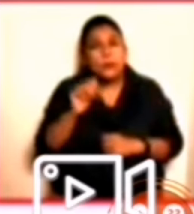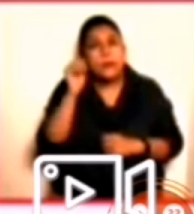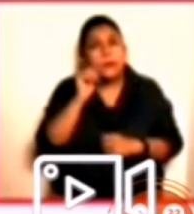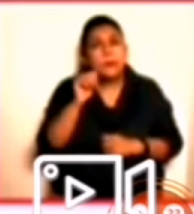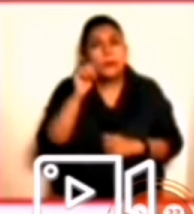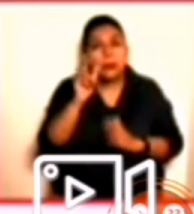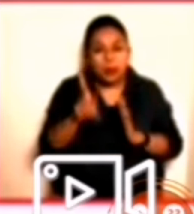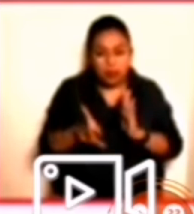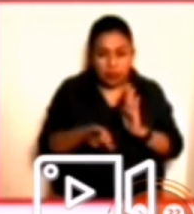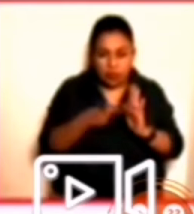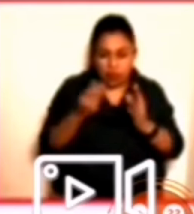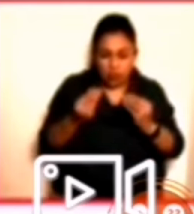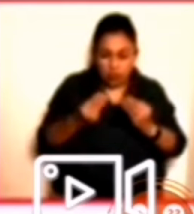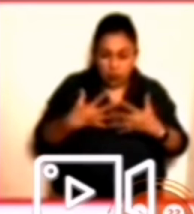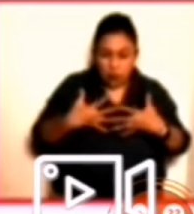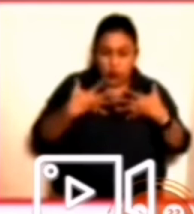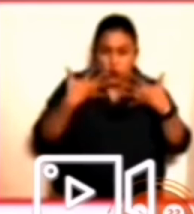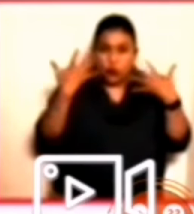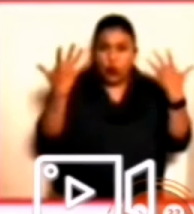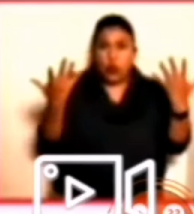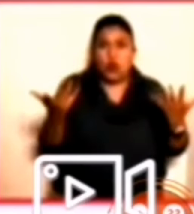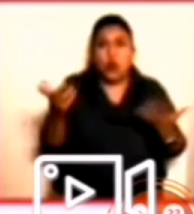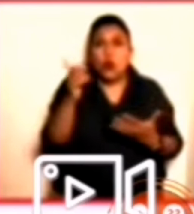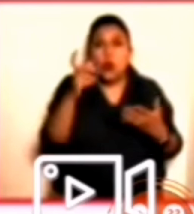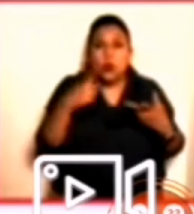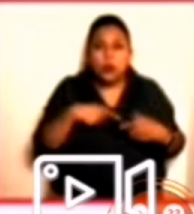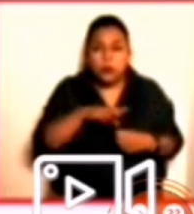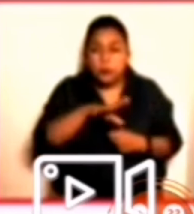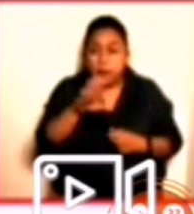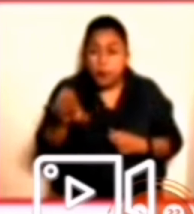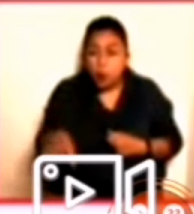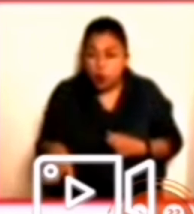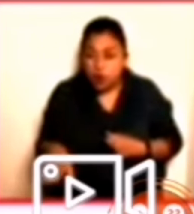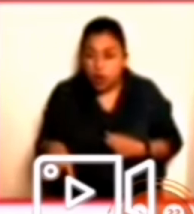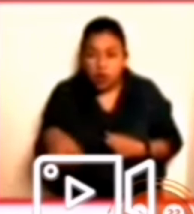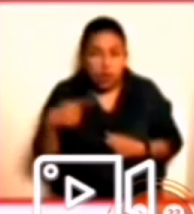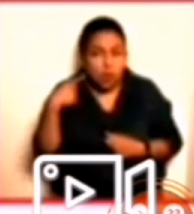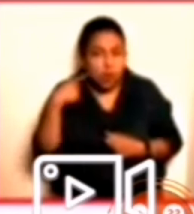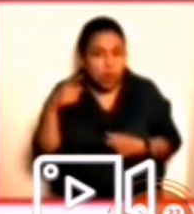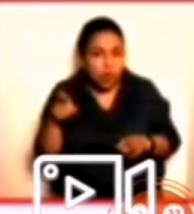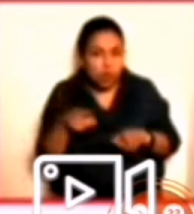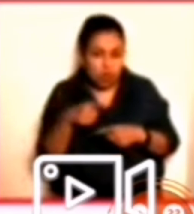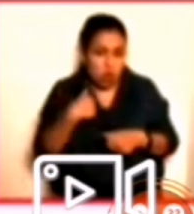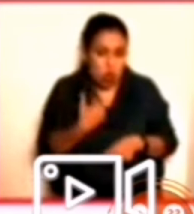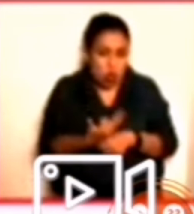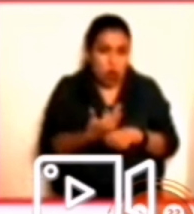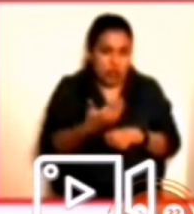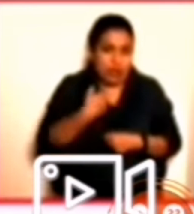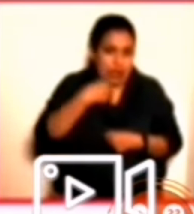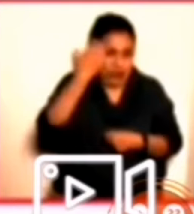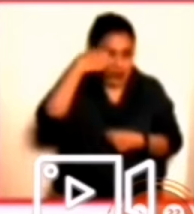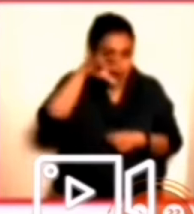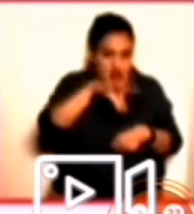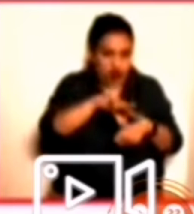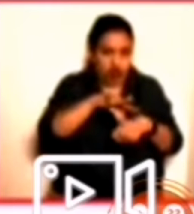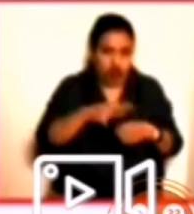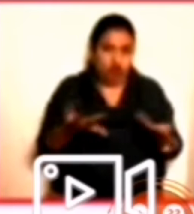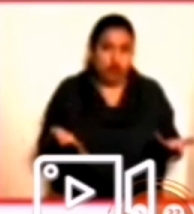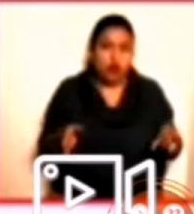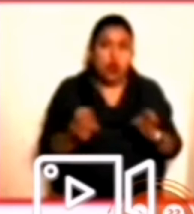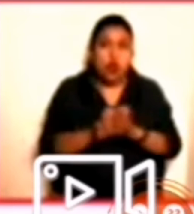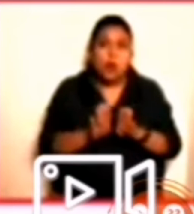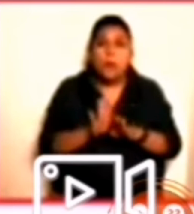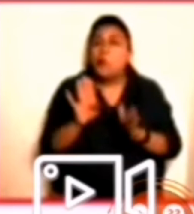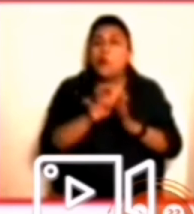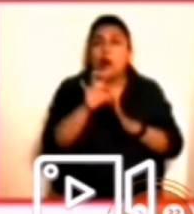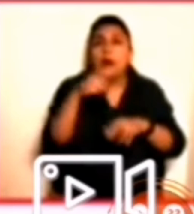a llenar nos vuelve a enriquecer cuando alguien se va bueno esto lo experimentó yo ahora de cerca como un